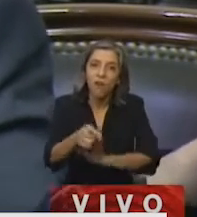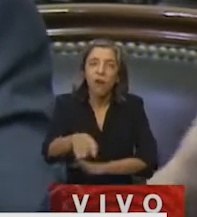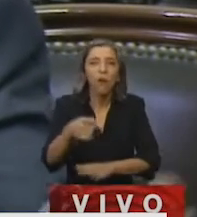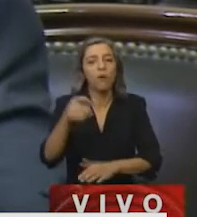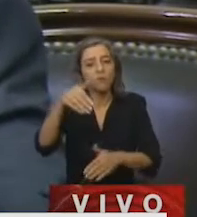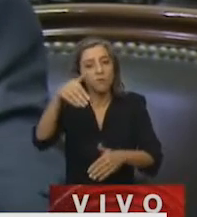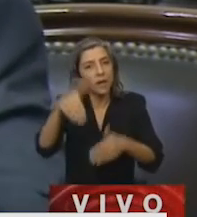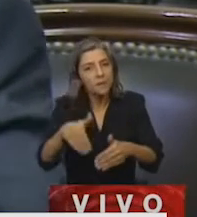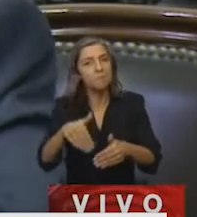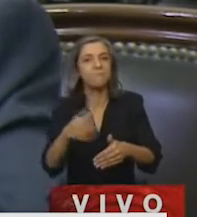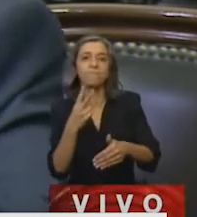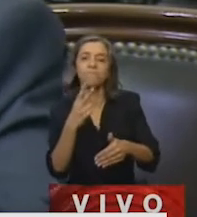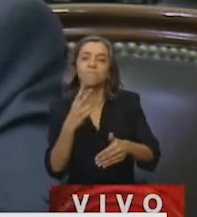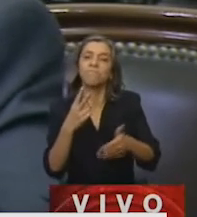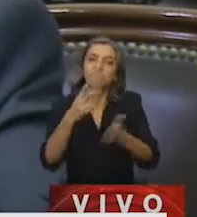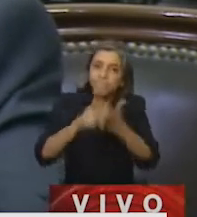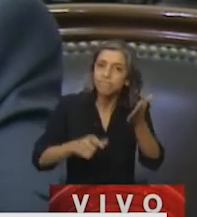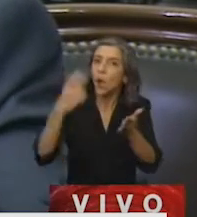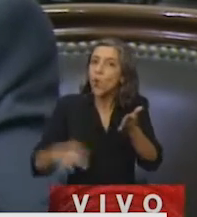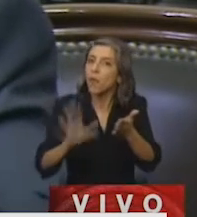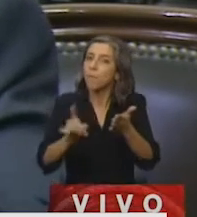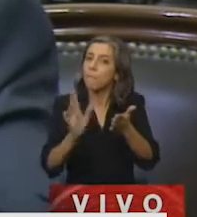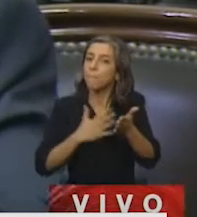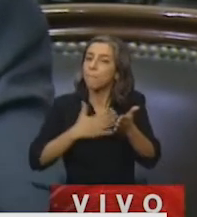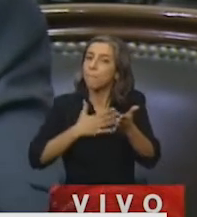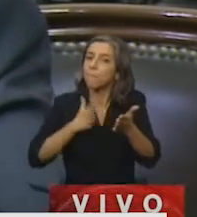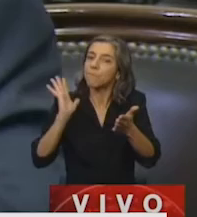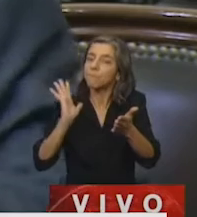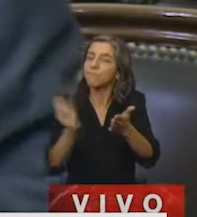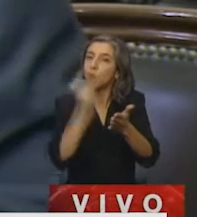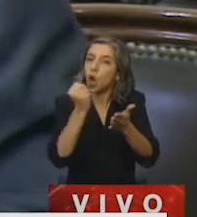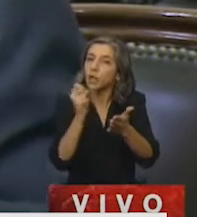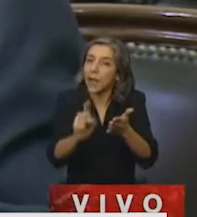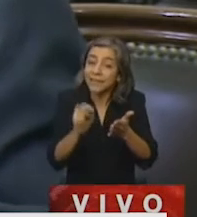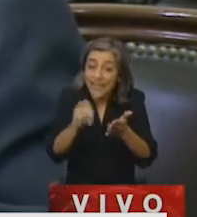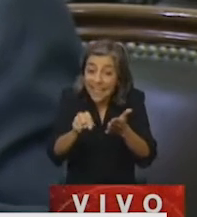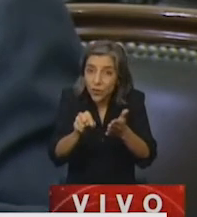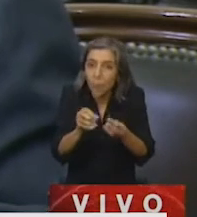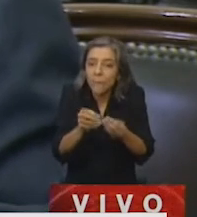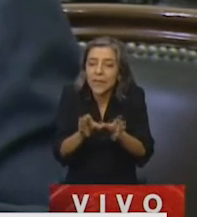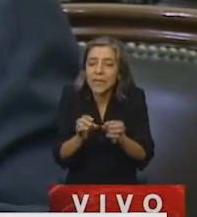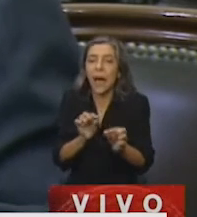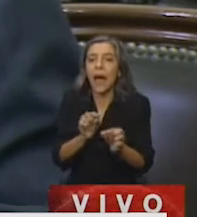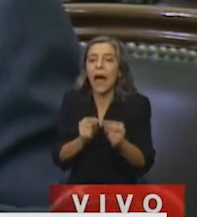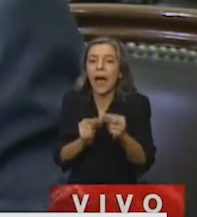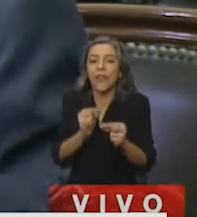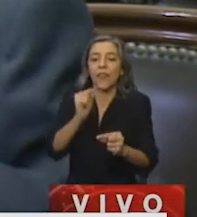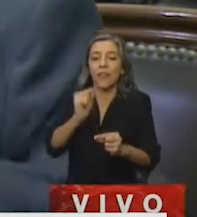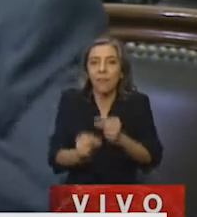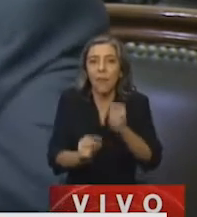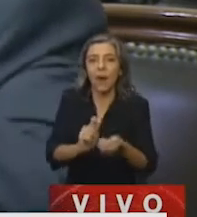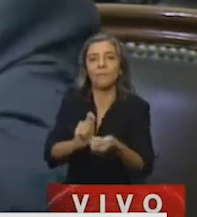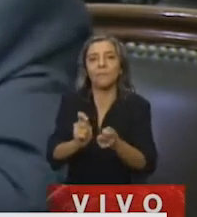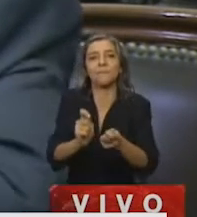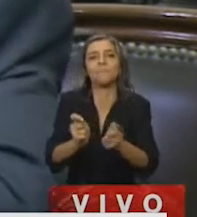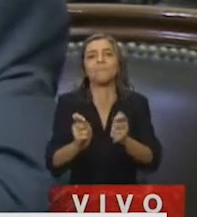manera, entender que cada paso que se pueda ir dando es un paso útil hacia una mejor representación democrática. Y